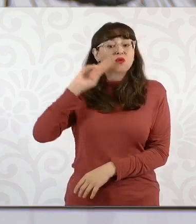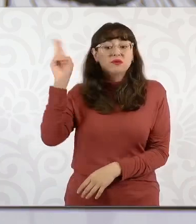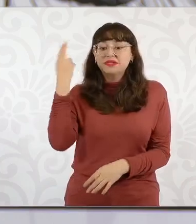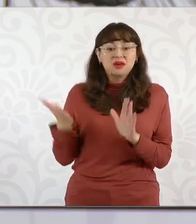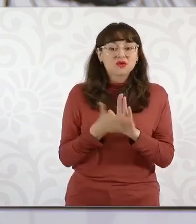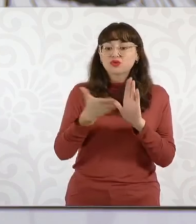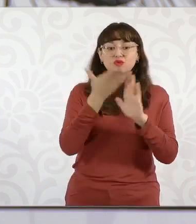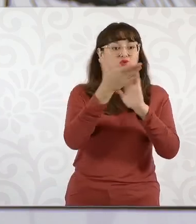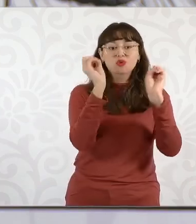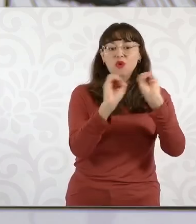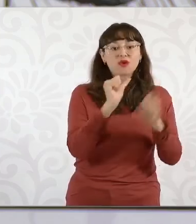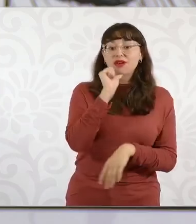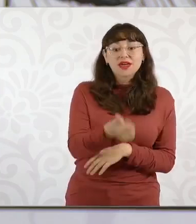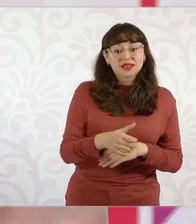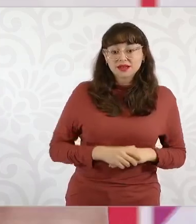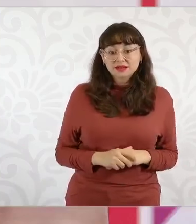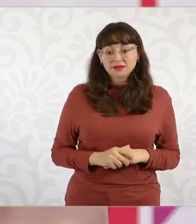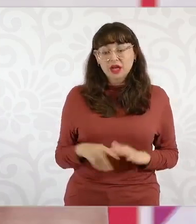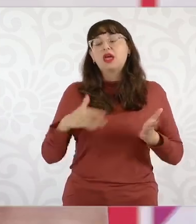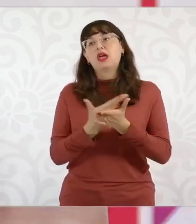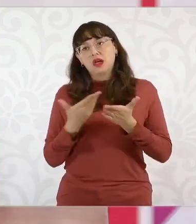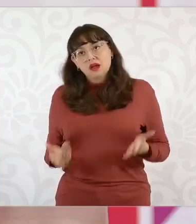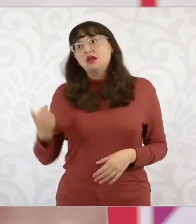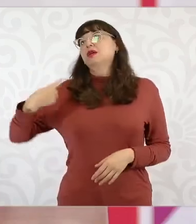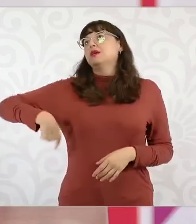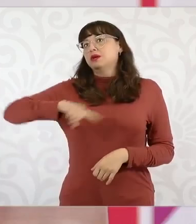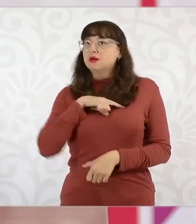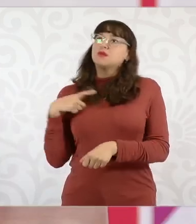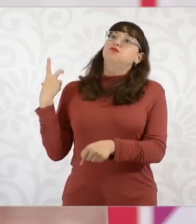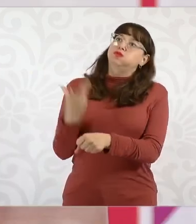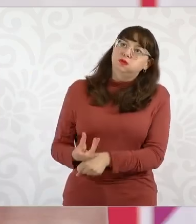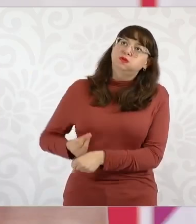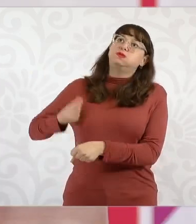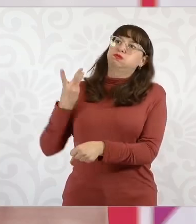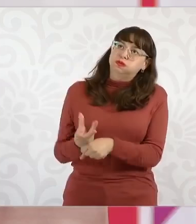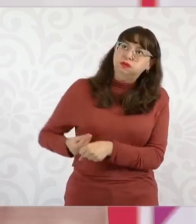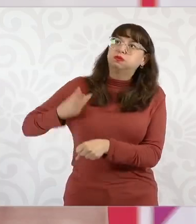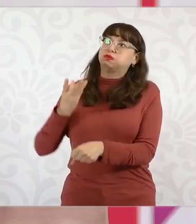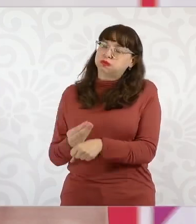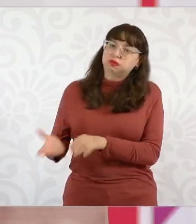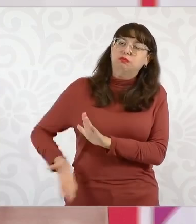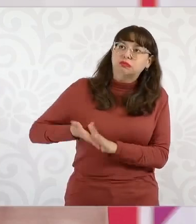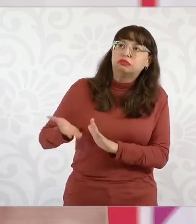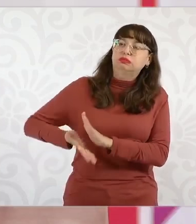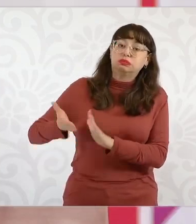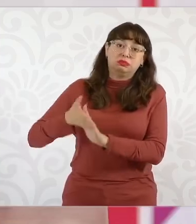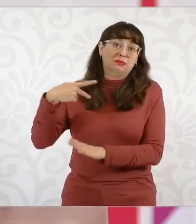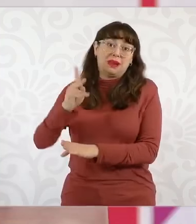Entonces ahora pues estamos, igual que con los hospitales, resarciendo todo lo que no se construyó durante 36